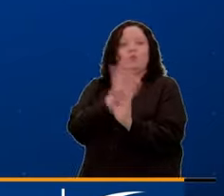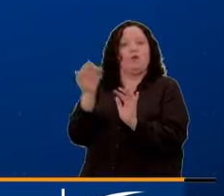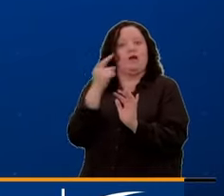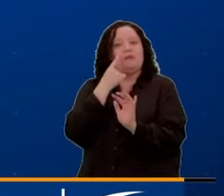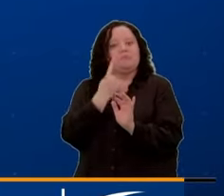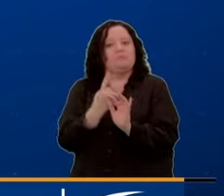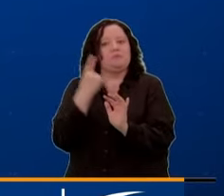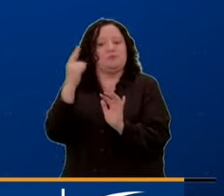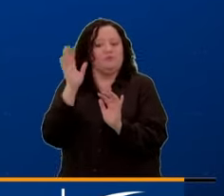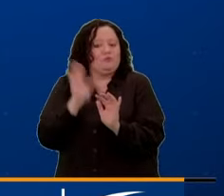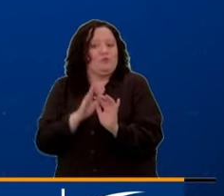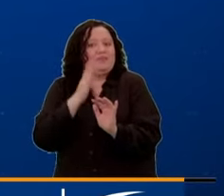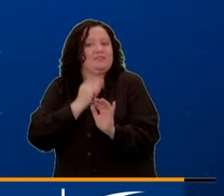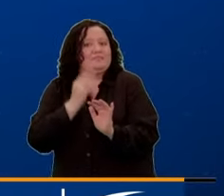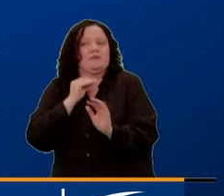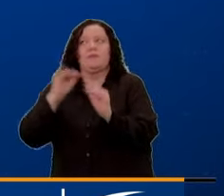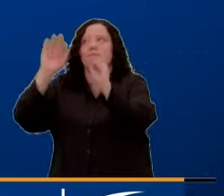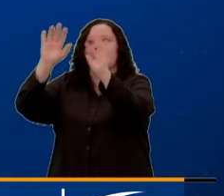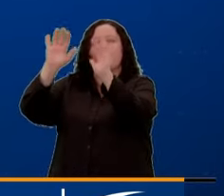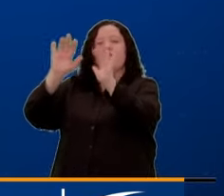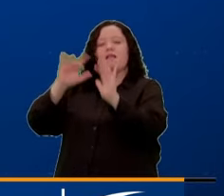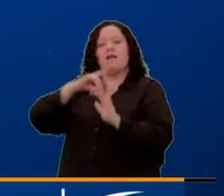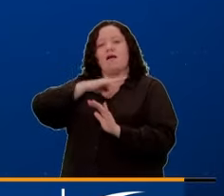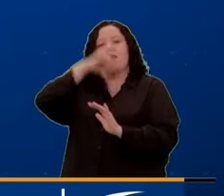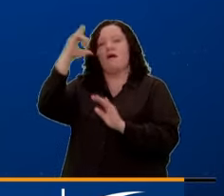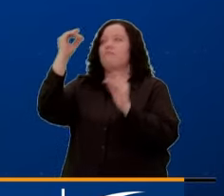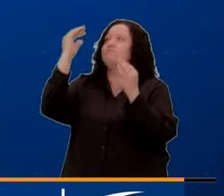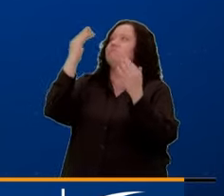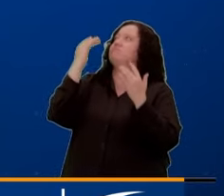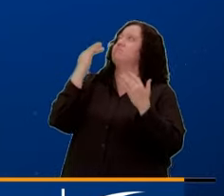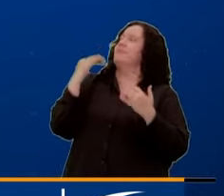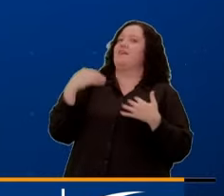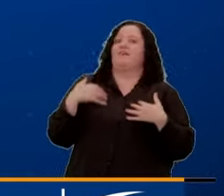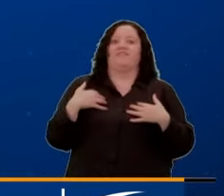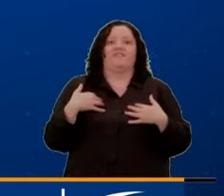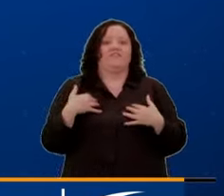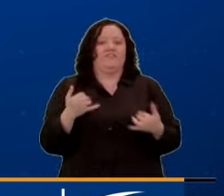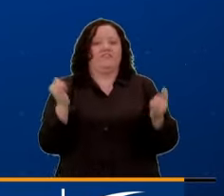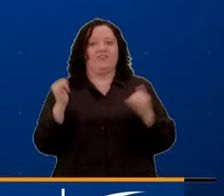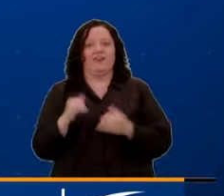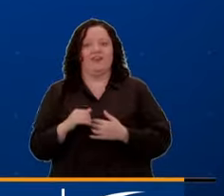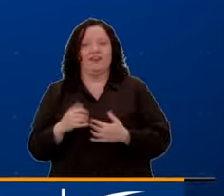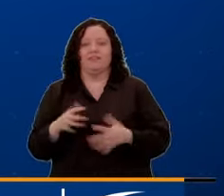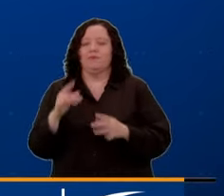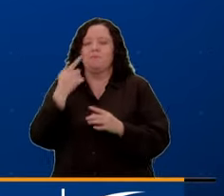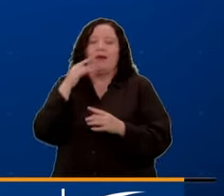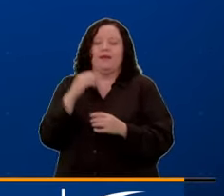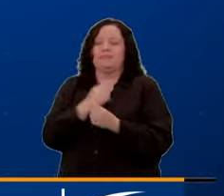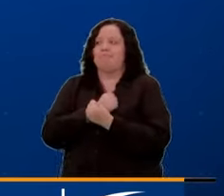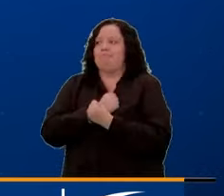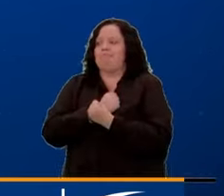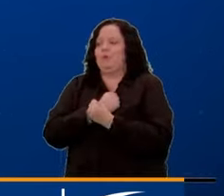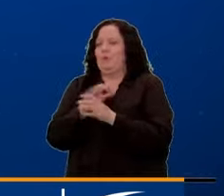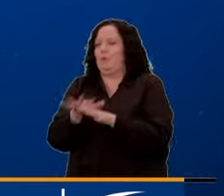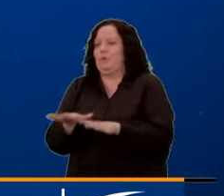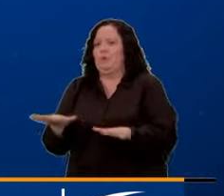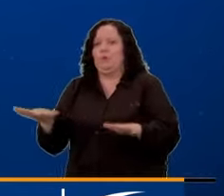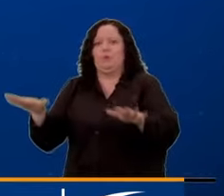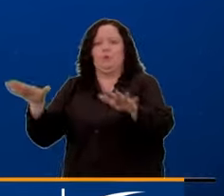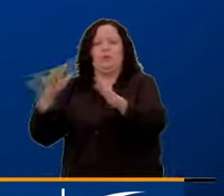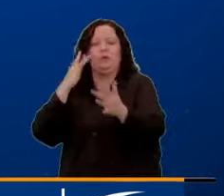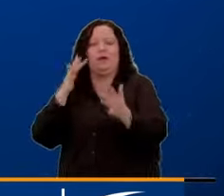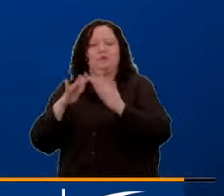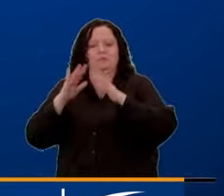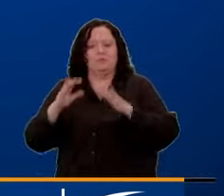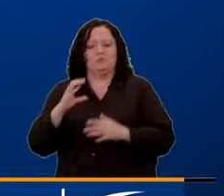experiencias de que les cayera la nieve. Estaban felices, quedaron muy enamorados de estas tierras del